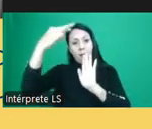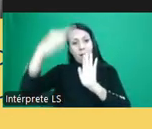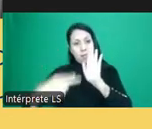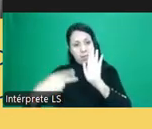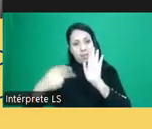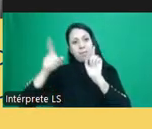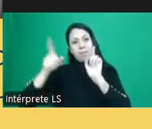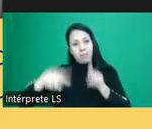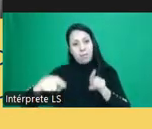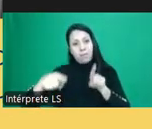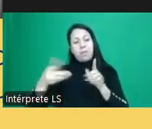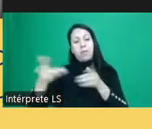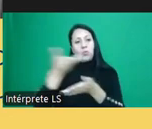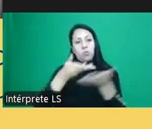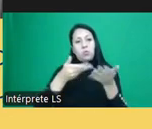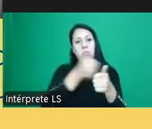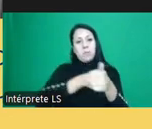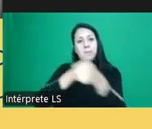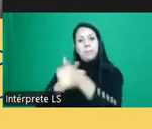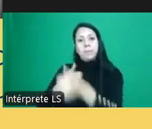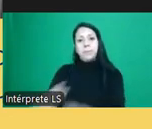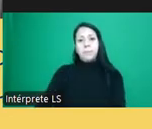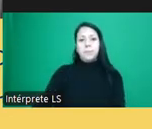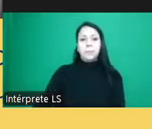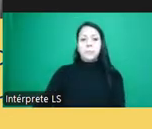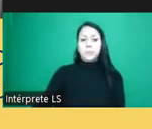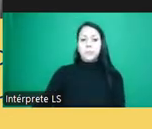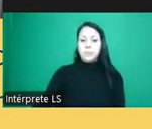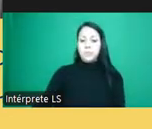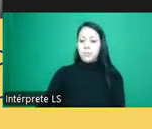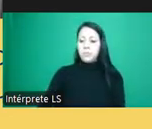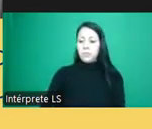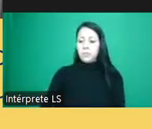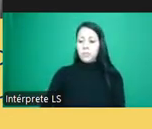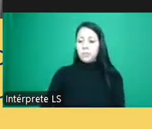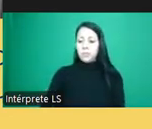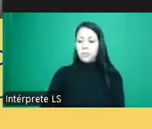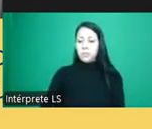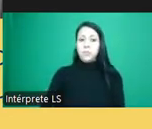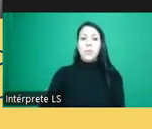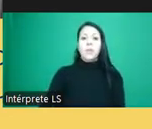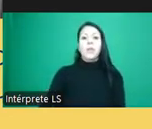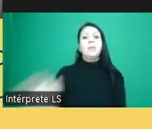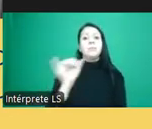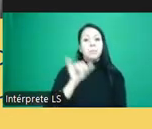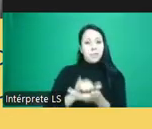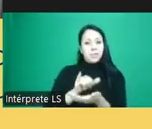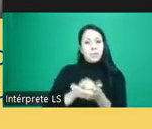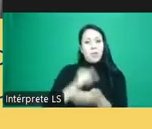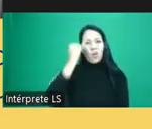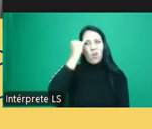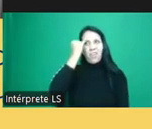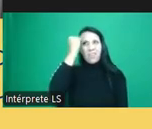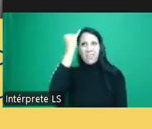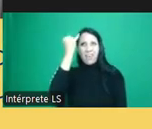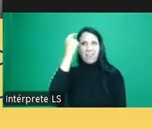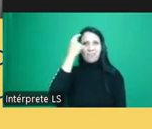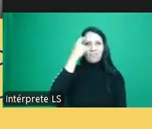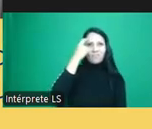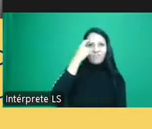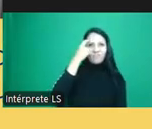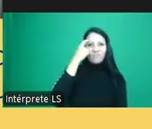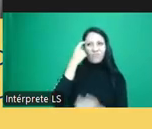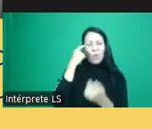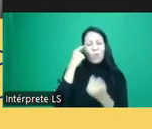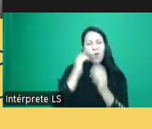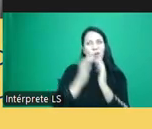Todo listo. Me impulso con el lugar 3 donde marcaste la idea de fuga o el anhelo, cómo lo